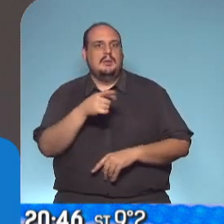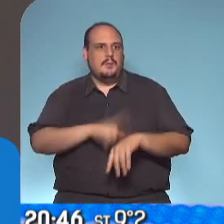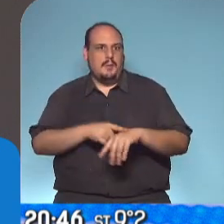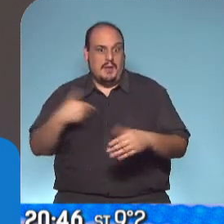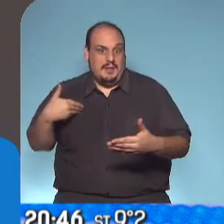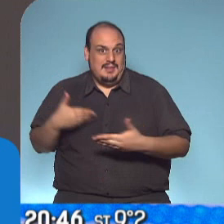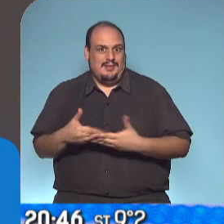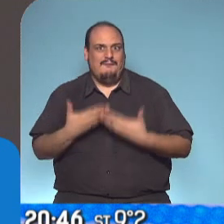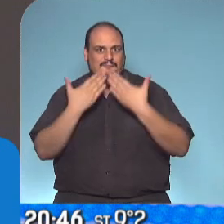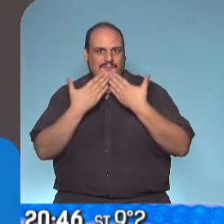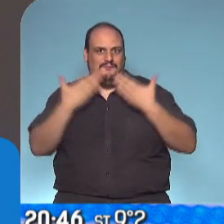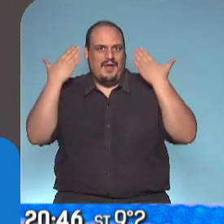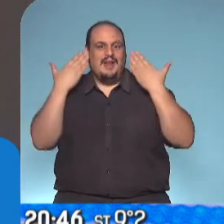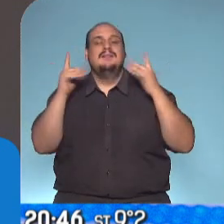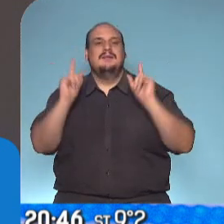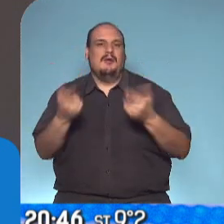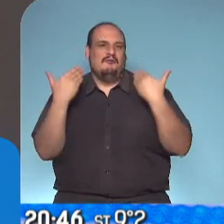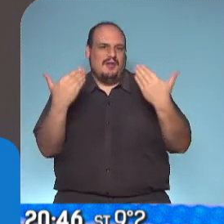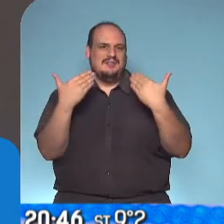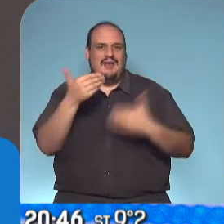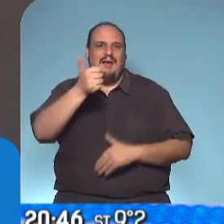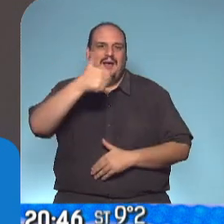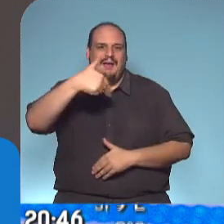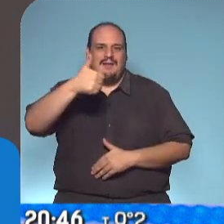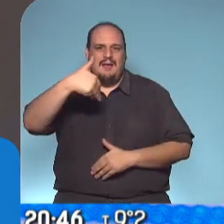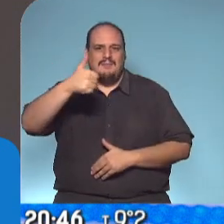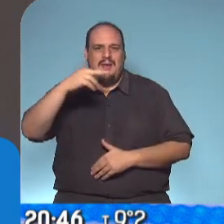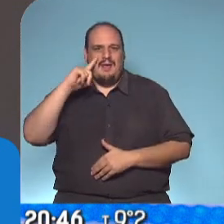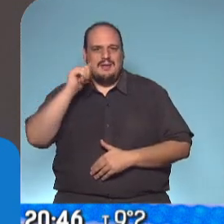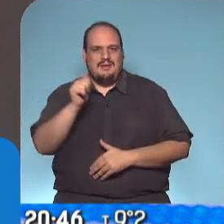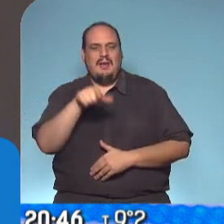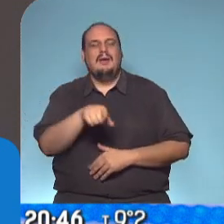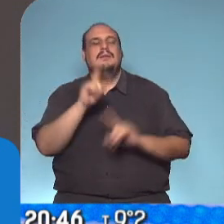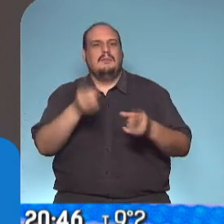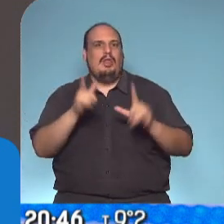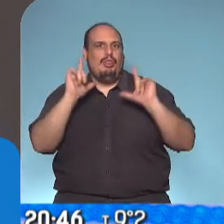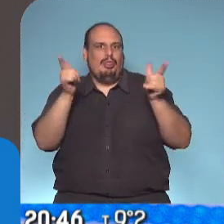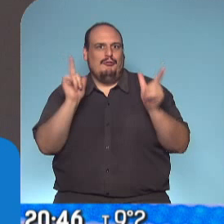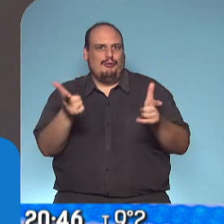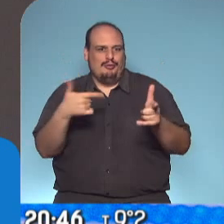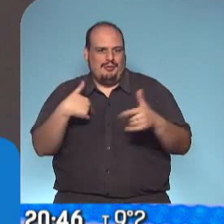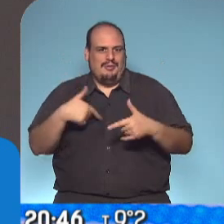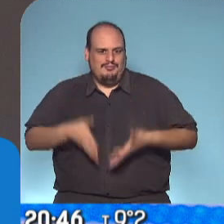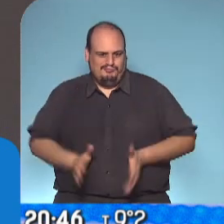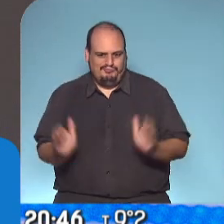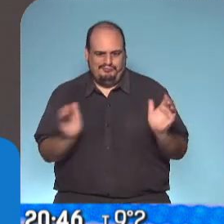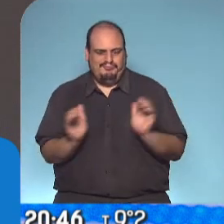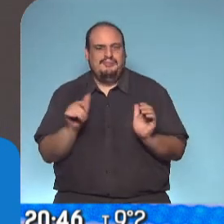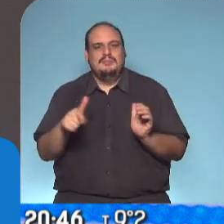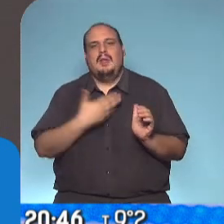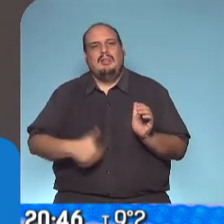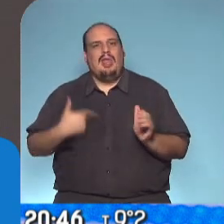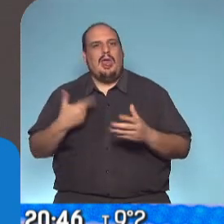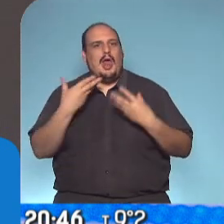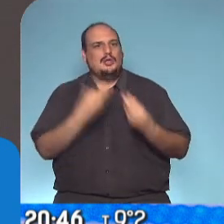momento de felicidad. Obviamente felicitar a Ana María y que pueda disfrutar también de este nacimiento con esta ayuda del